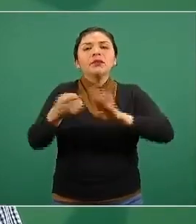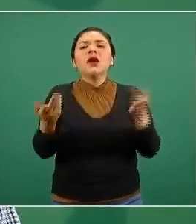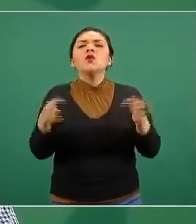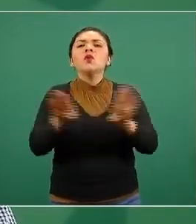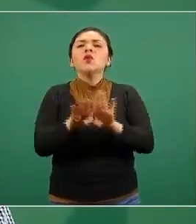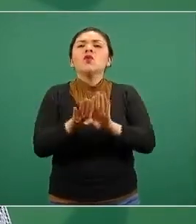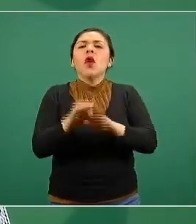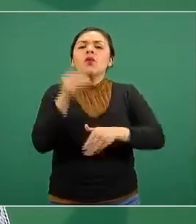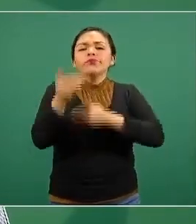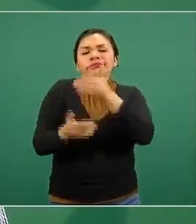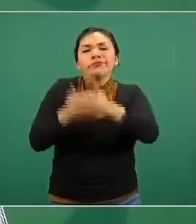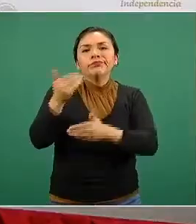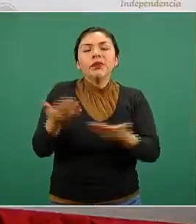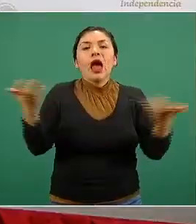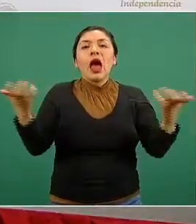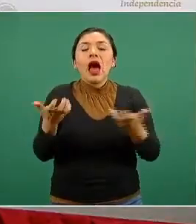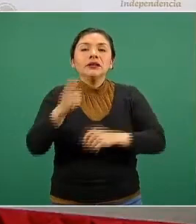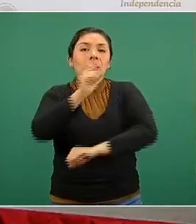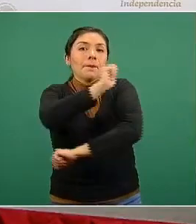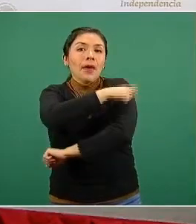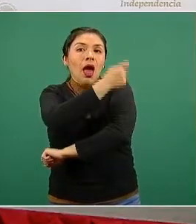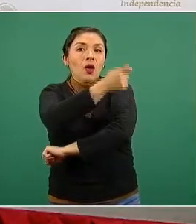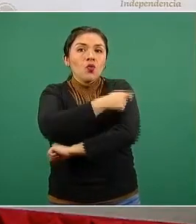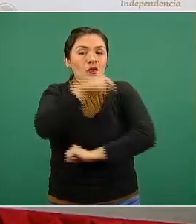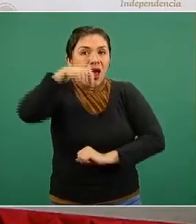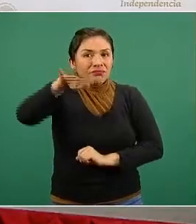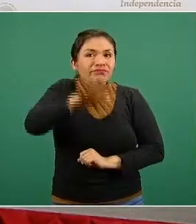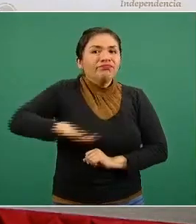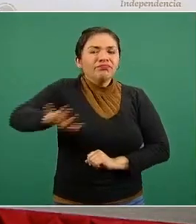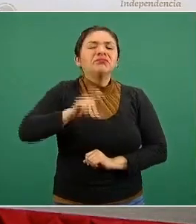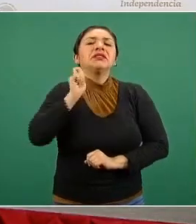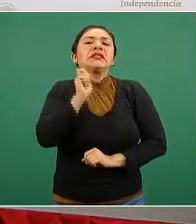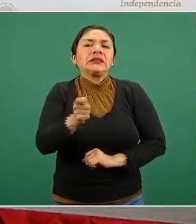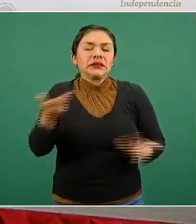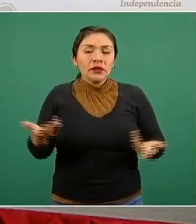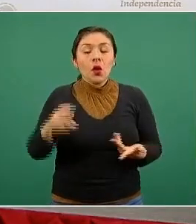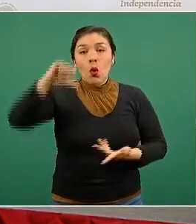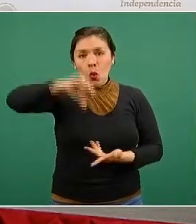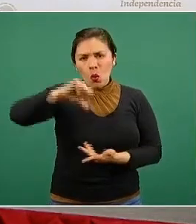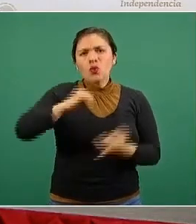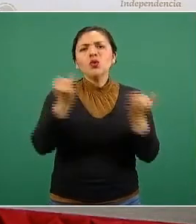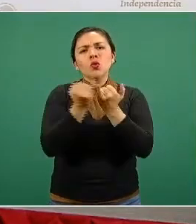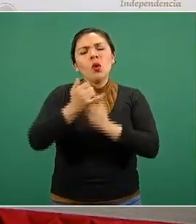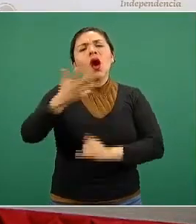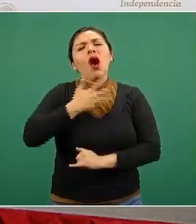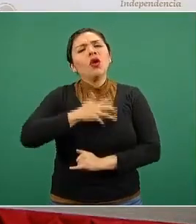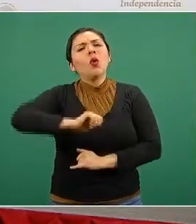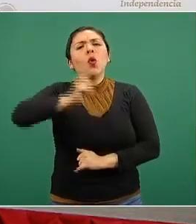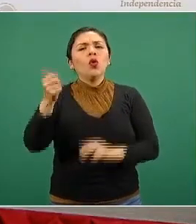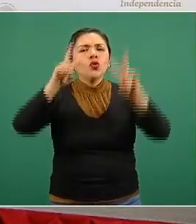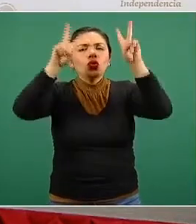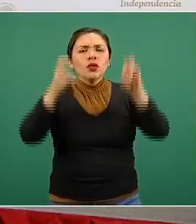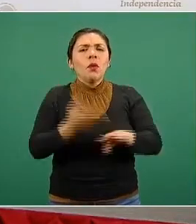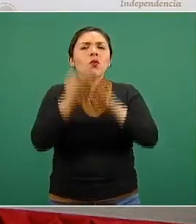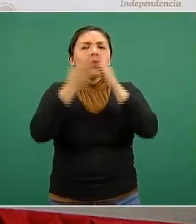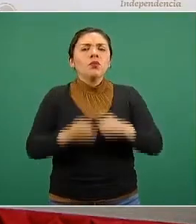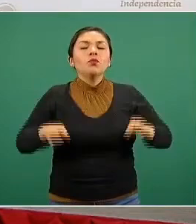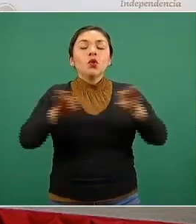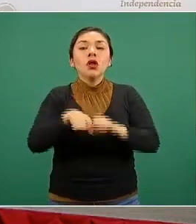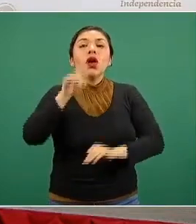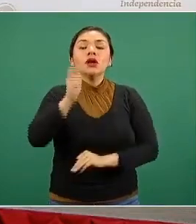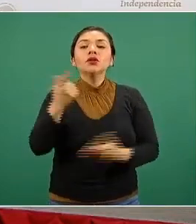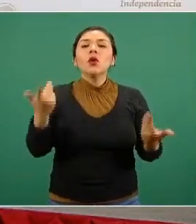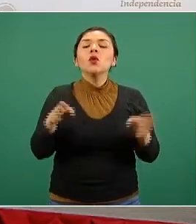cómo se está dando la vacunación hasta el momento, y el día de hoy también tenemos un segmento importante de